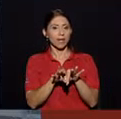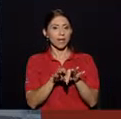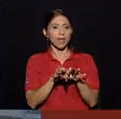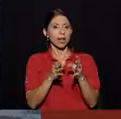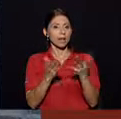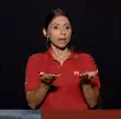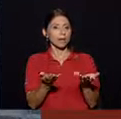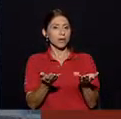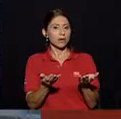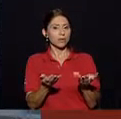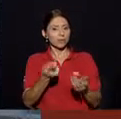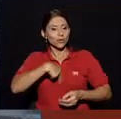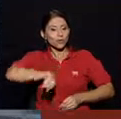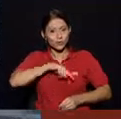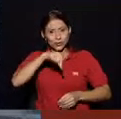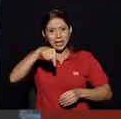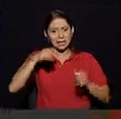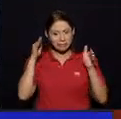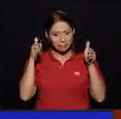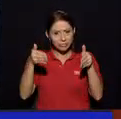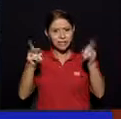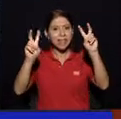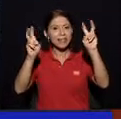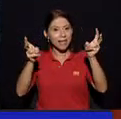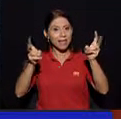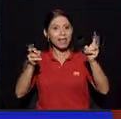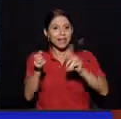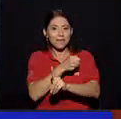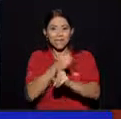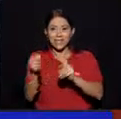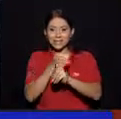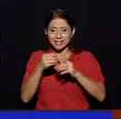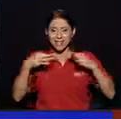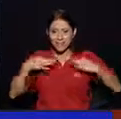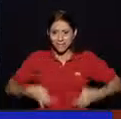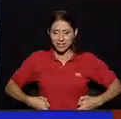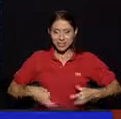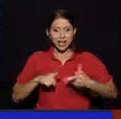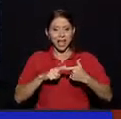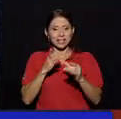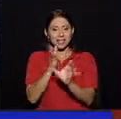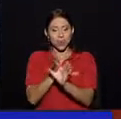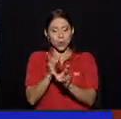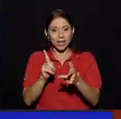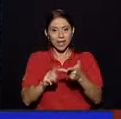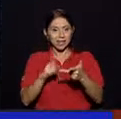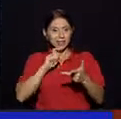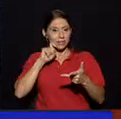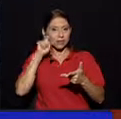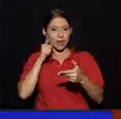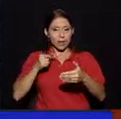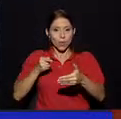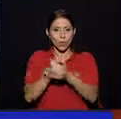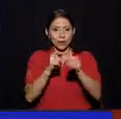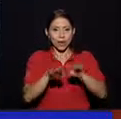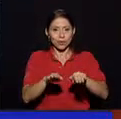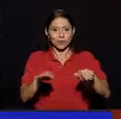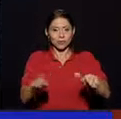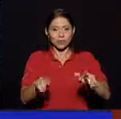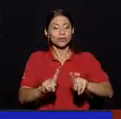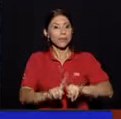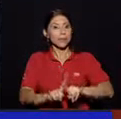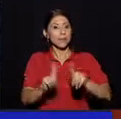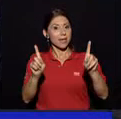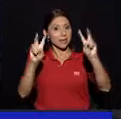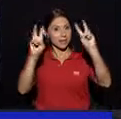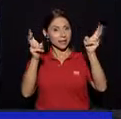nos trae más aquí pues es el tema de la violencia física, psicológica y sexual contra los niños. Pero el tema de Internet es